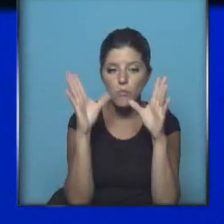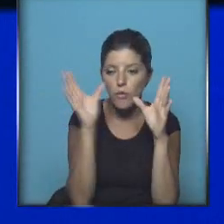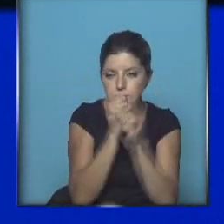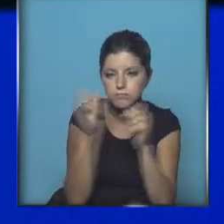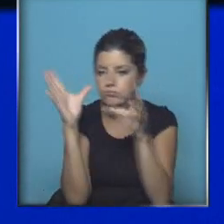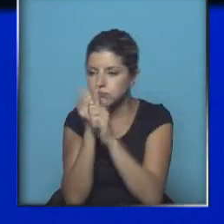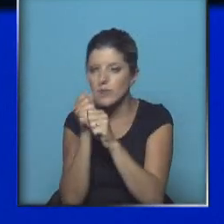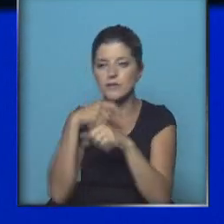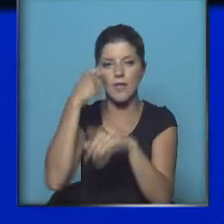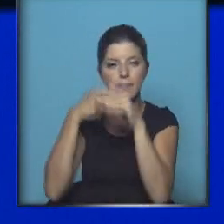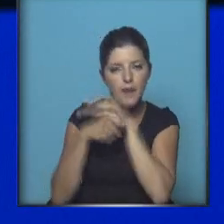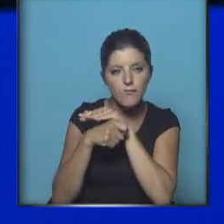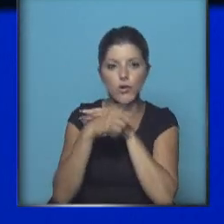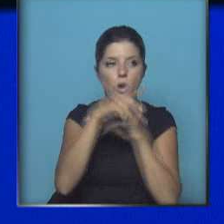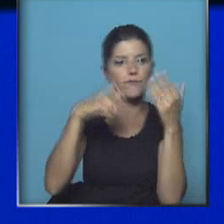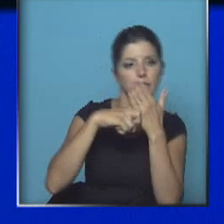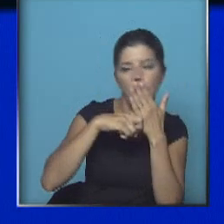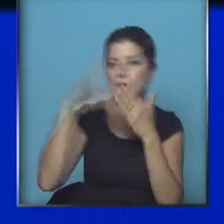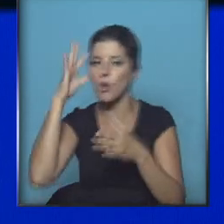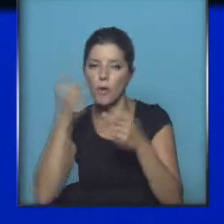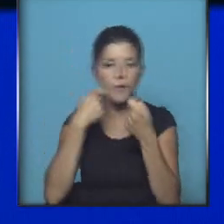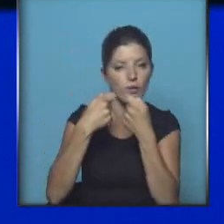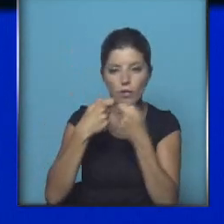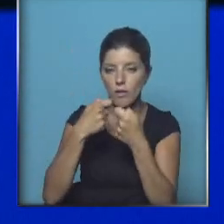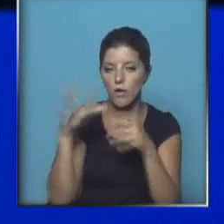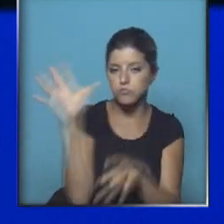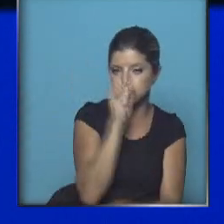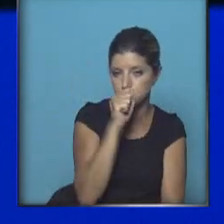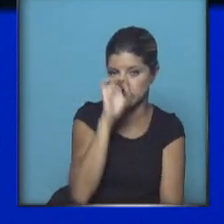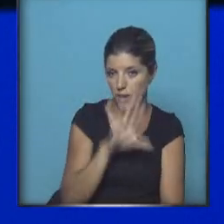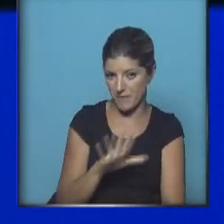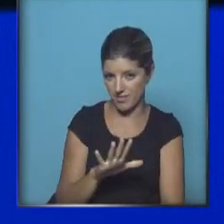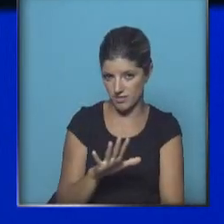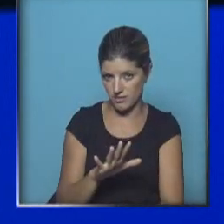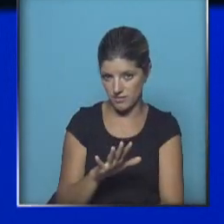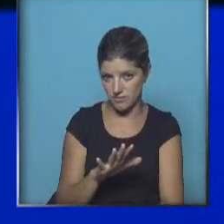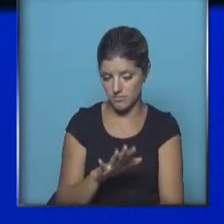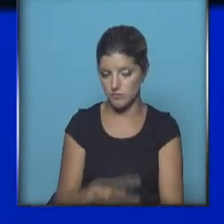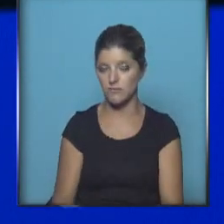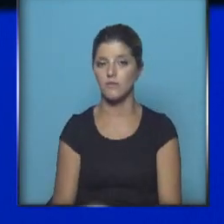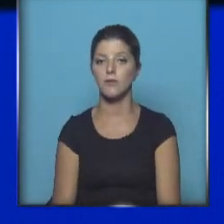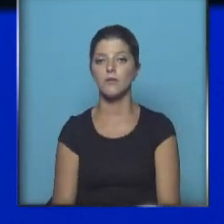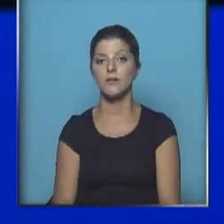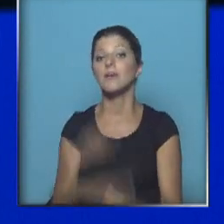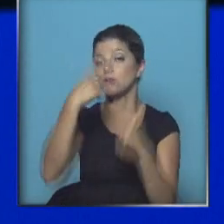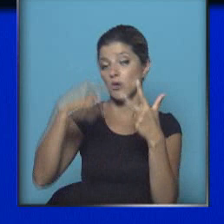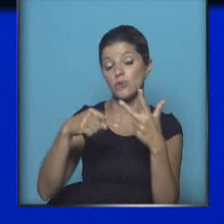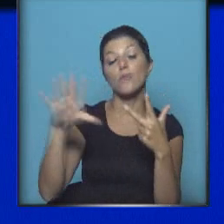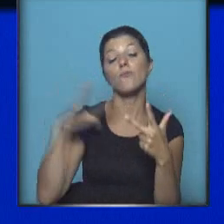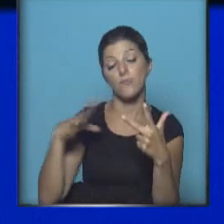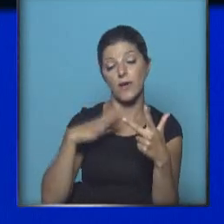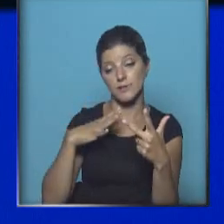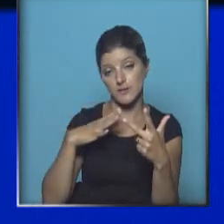tráfico clandestino entre el fiscal y el juez y el espía del momento. Y eso no se ha cumplido. Yo creo